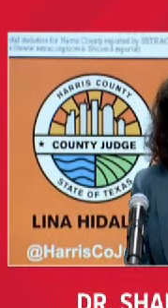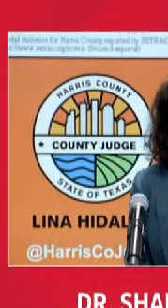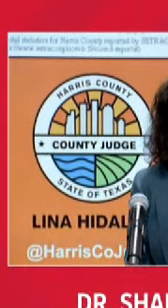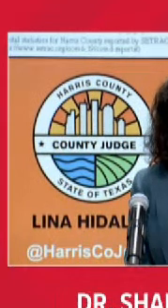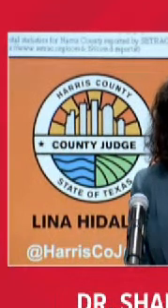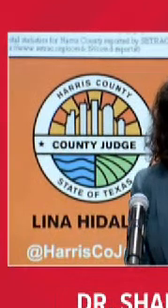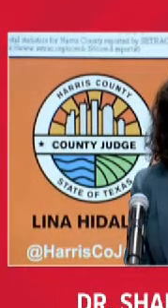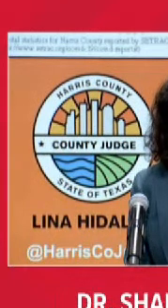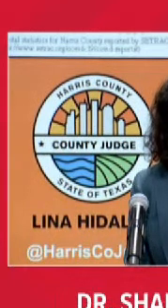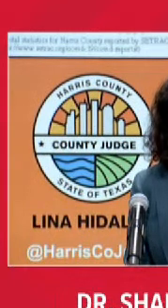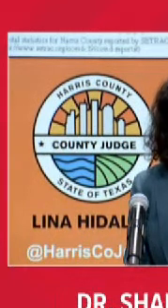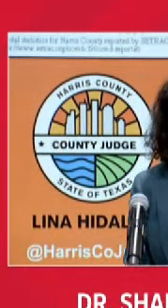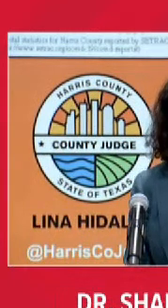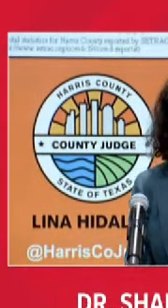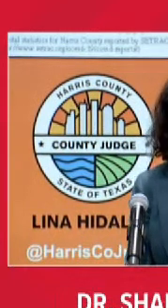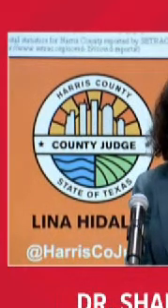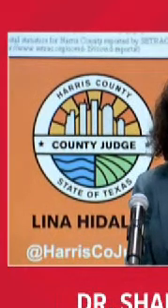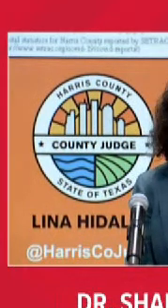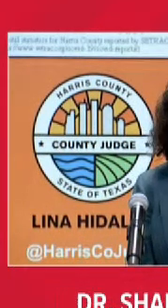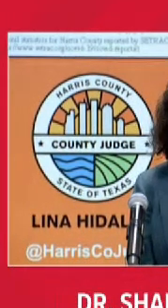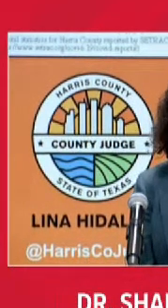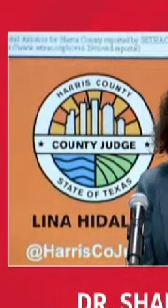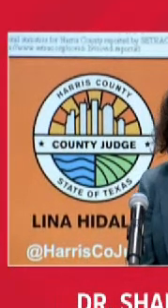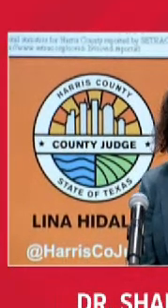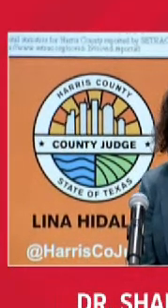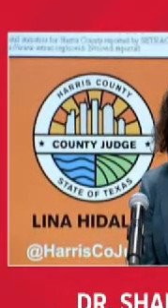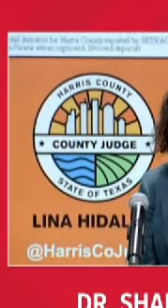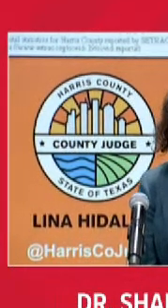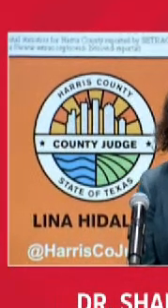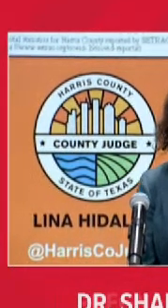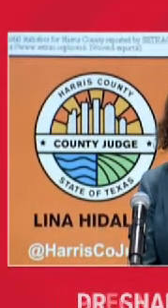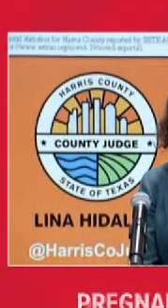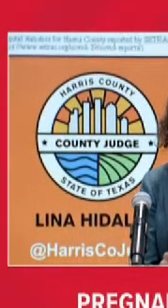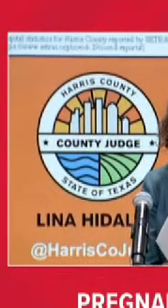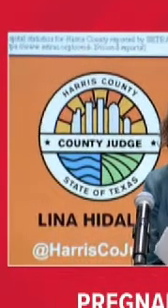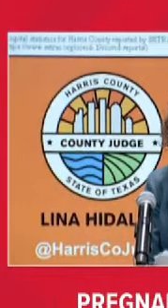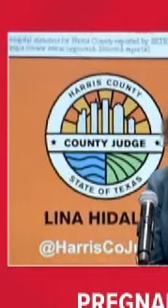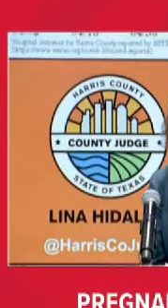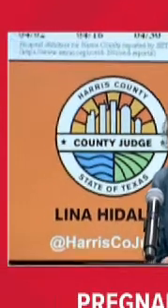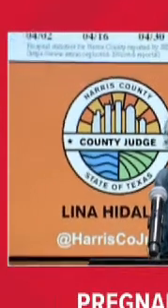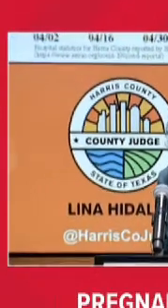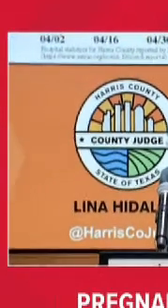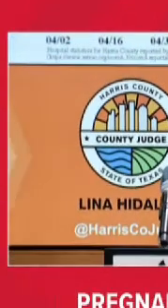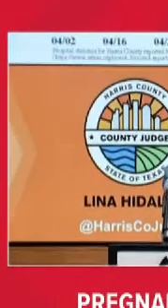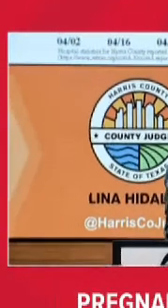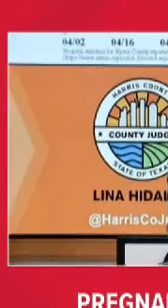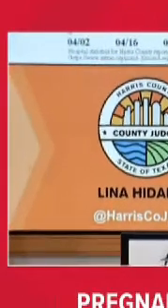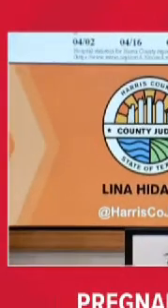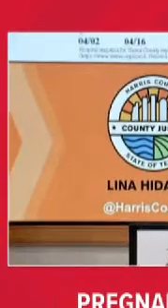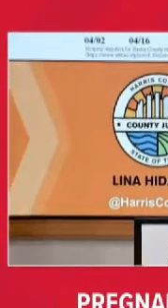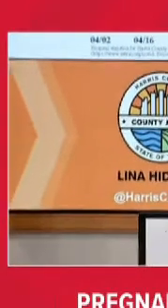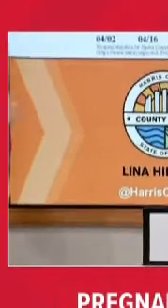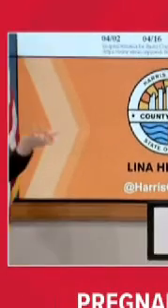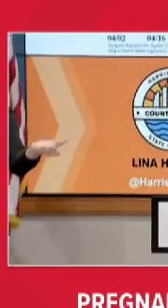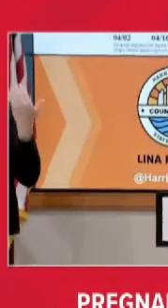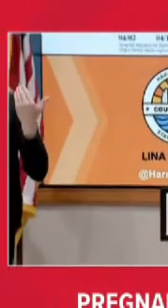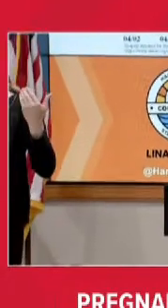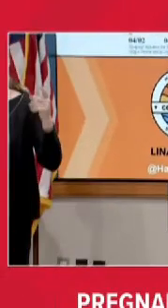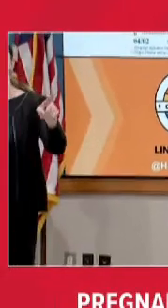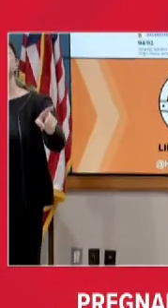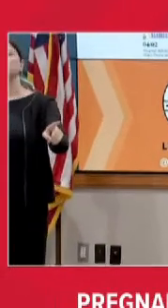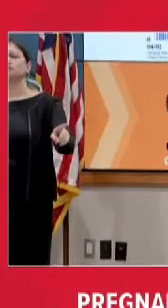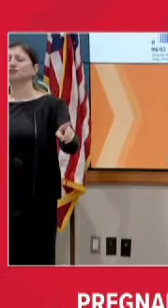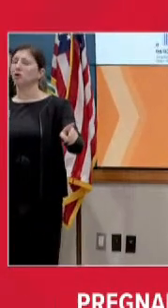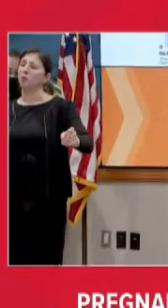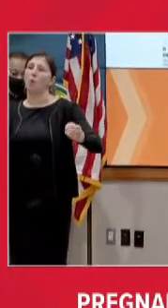adelante y a trabajar juntos. Muchas gracias. Thank you so much. We will now take any questions. Judge, we've